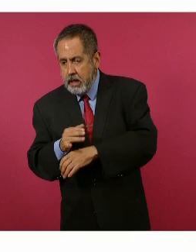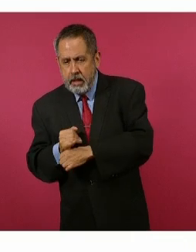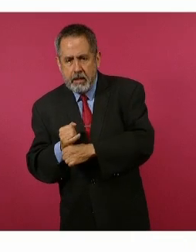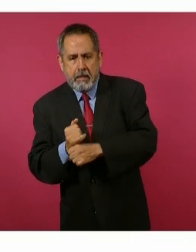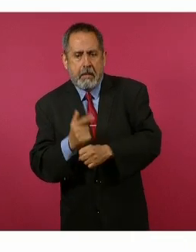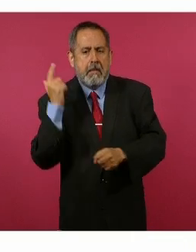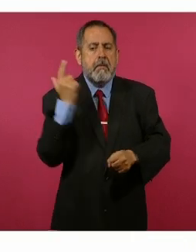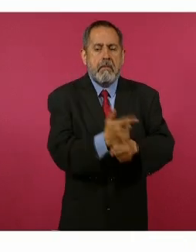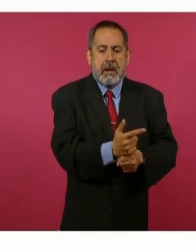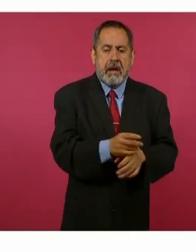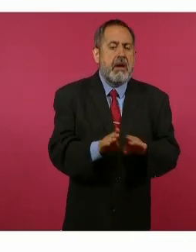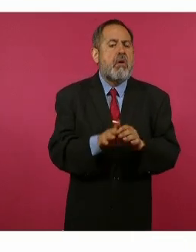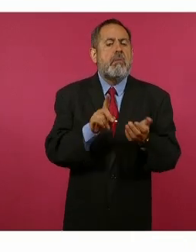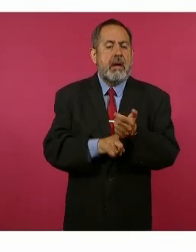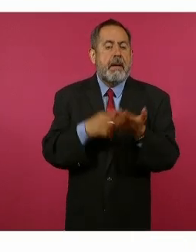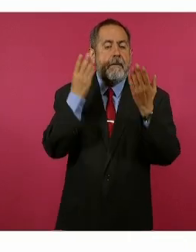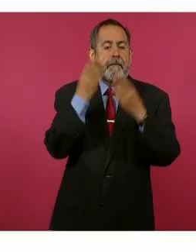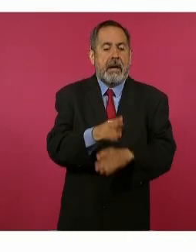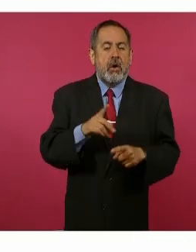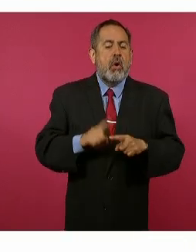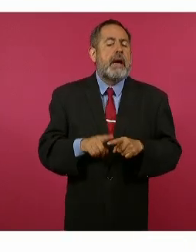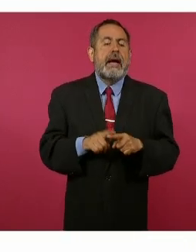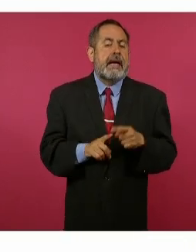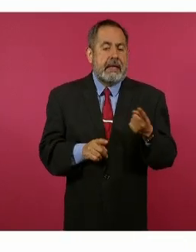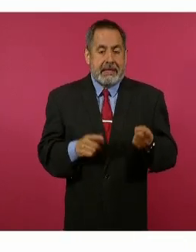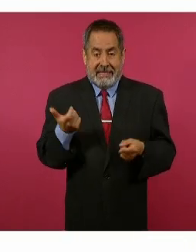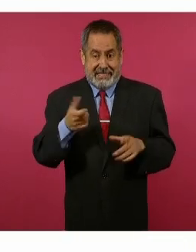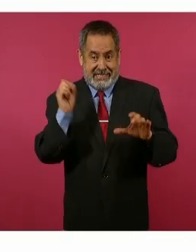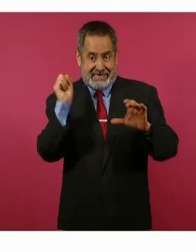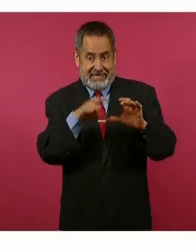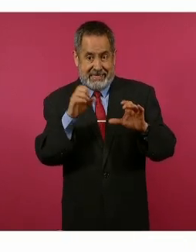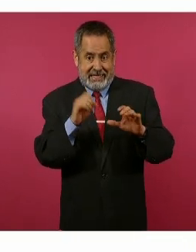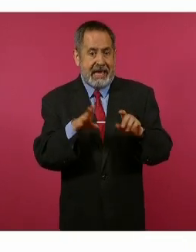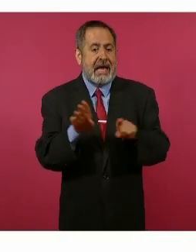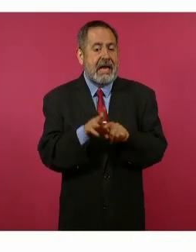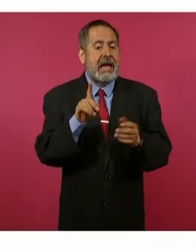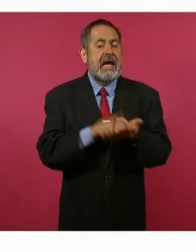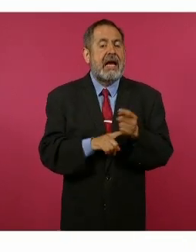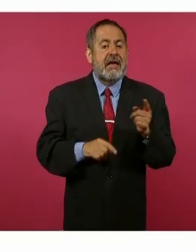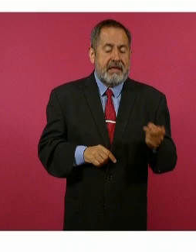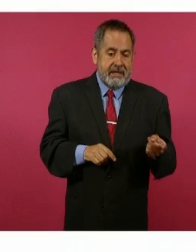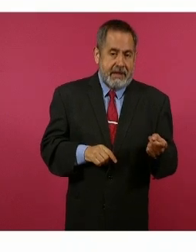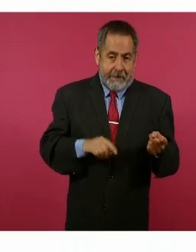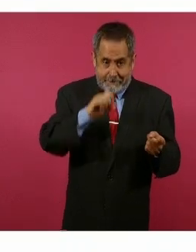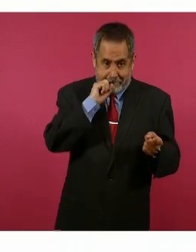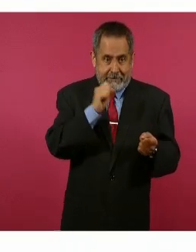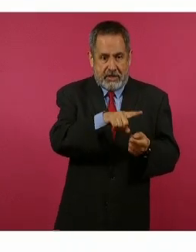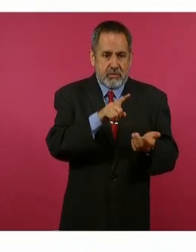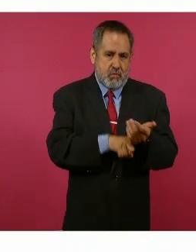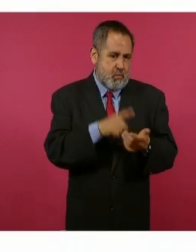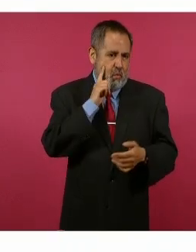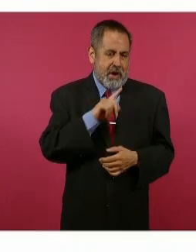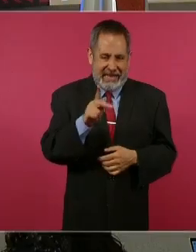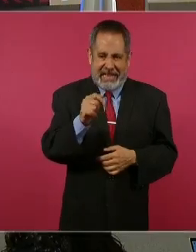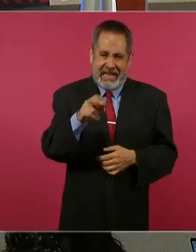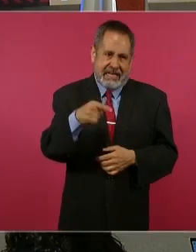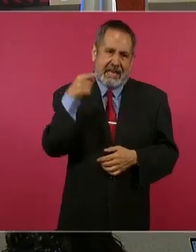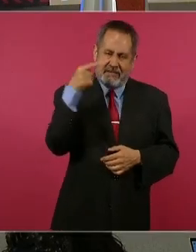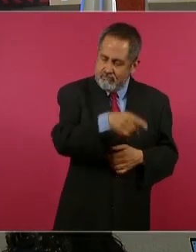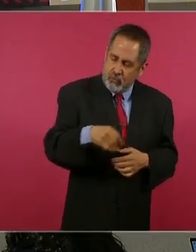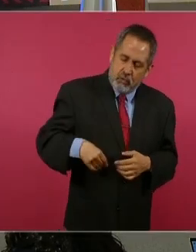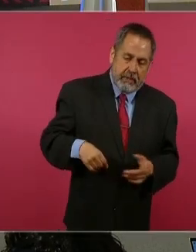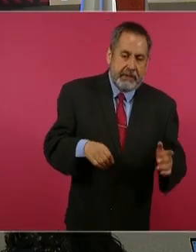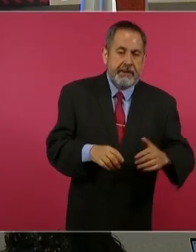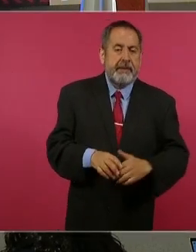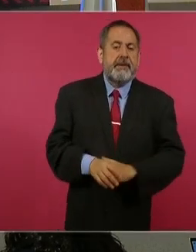identificó que la cuenta bancaria donde se hizo el depósito correspondía precisamente a la hoy imputada. Adelante.